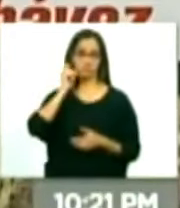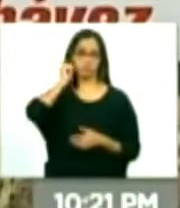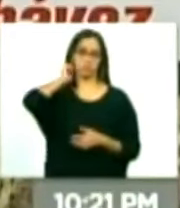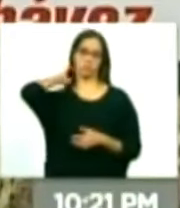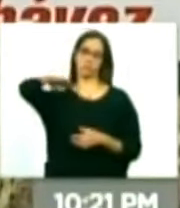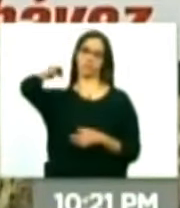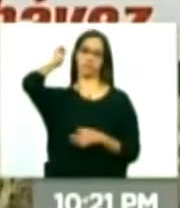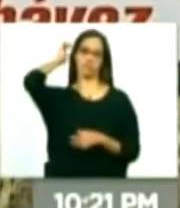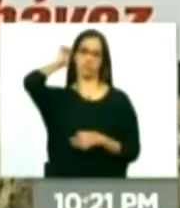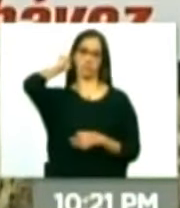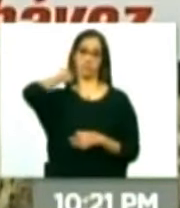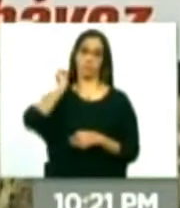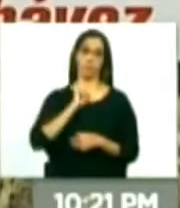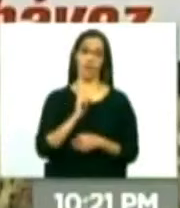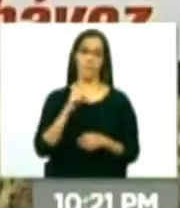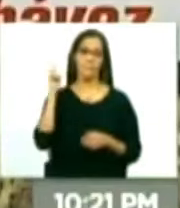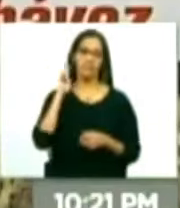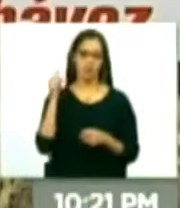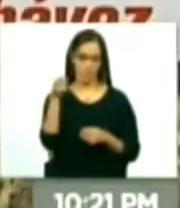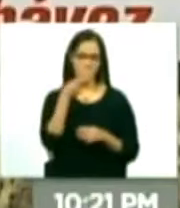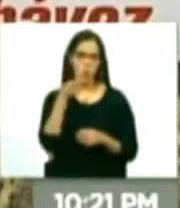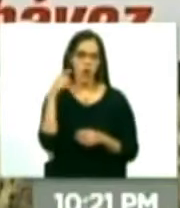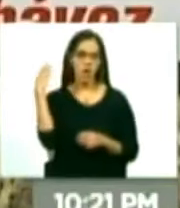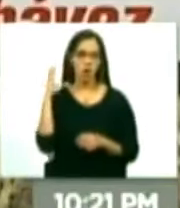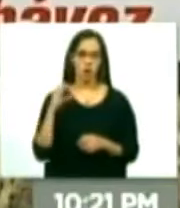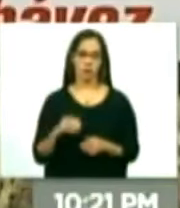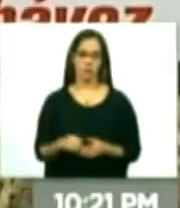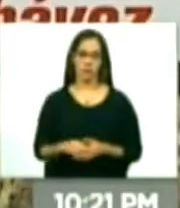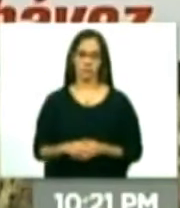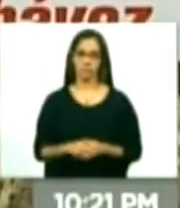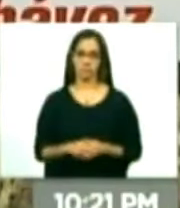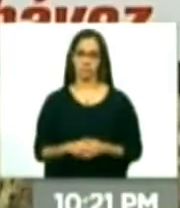Es en Colombia, no es en Venezuela. Búsquenlo en Colombia.